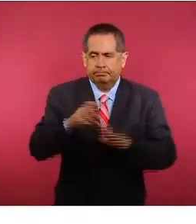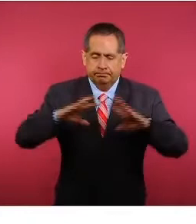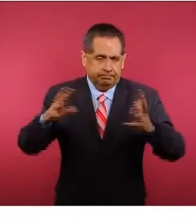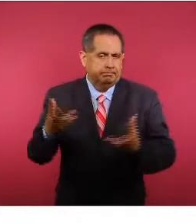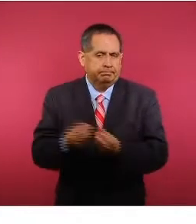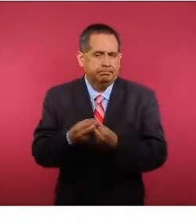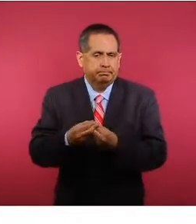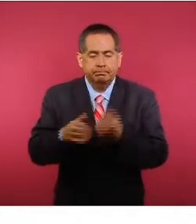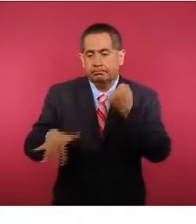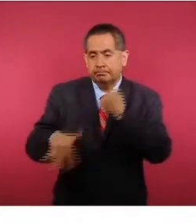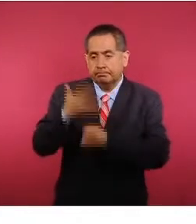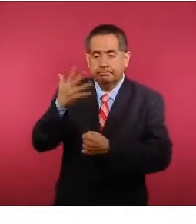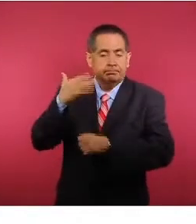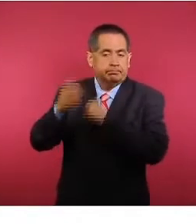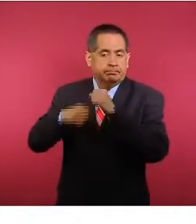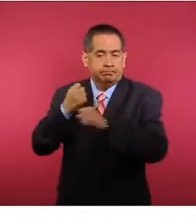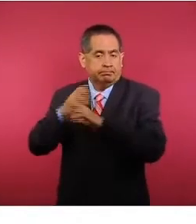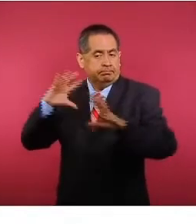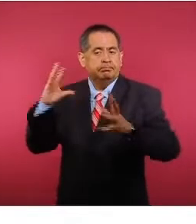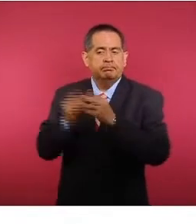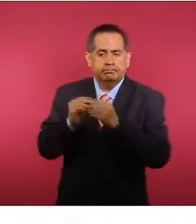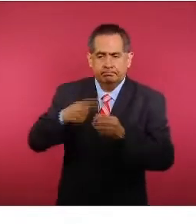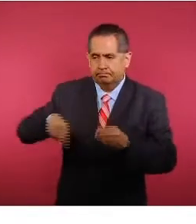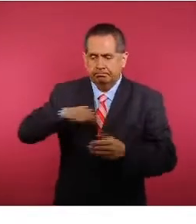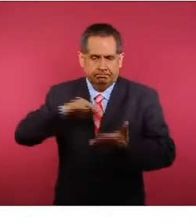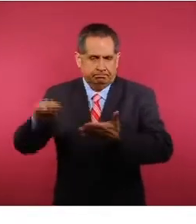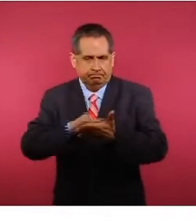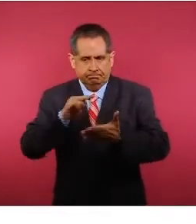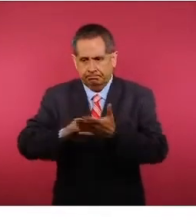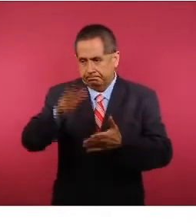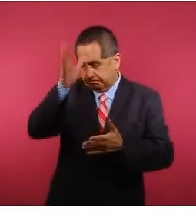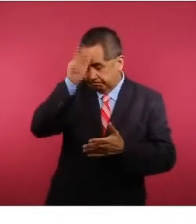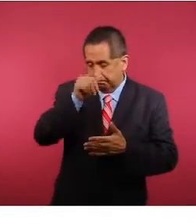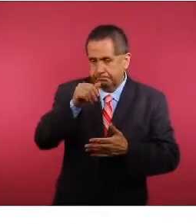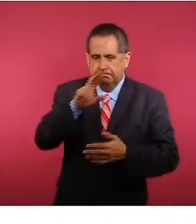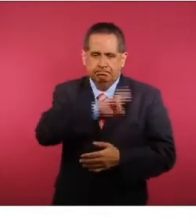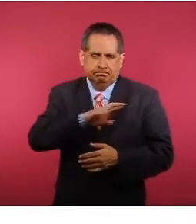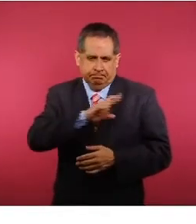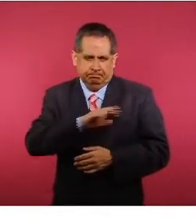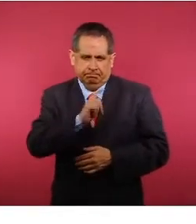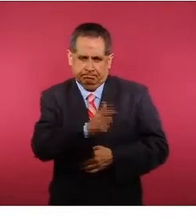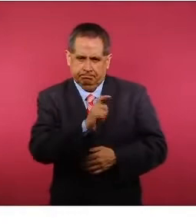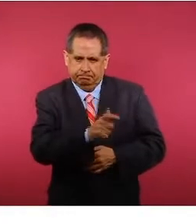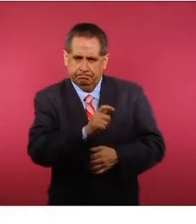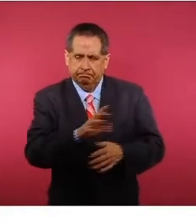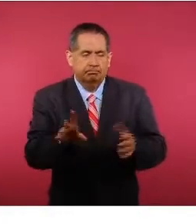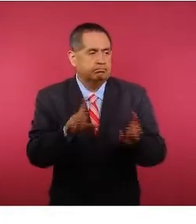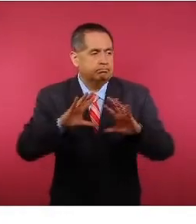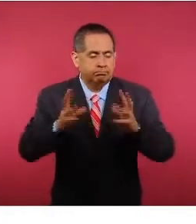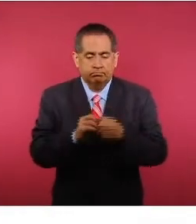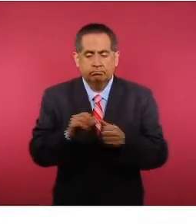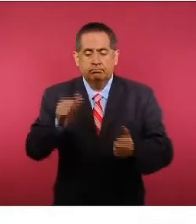15 años en los que se había suscrito este arrendamiento financiero de